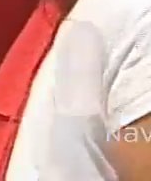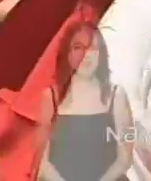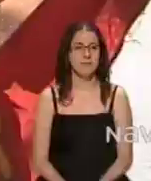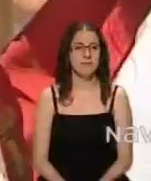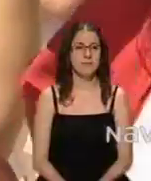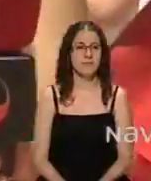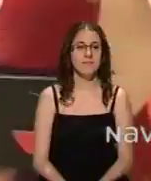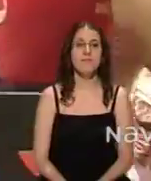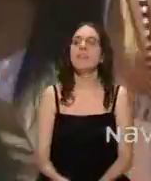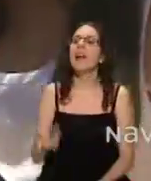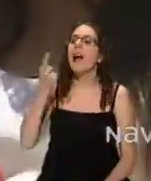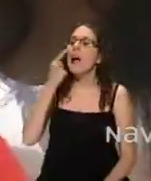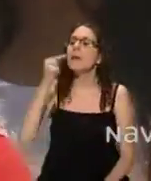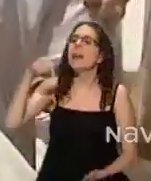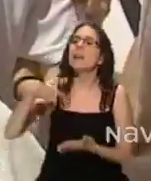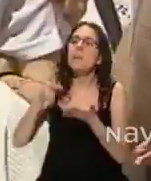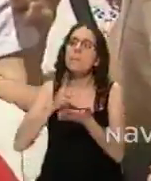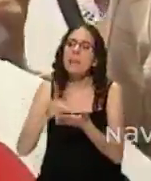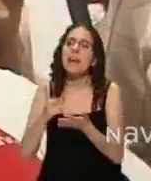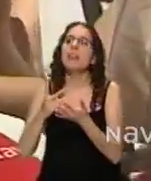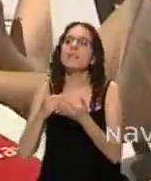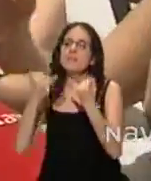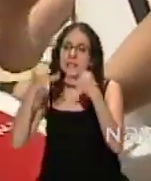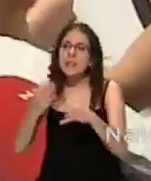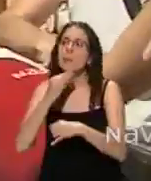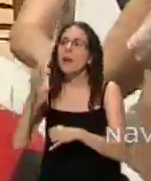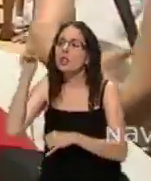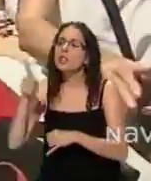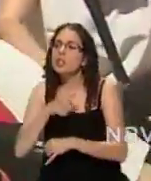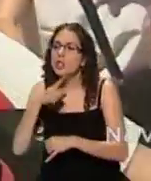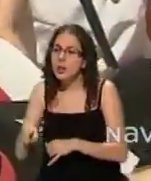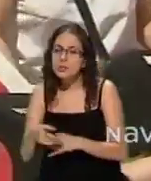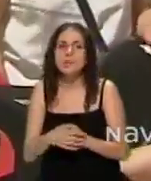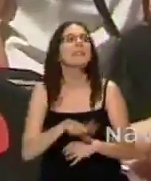¿Son las fiestas de Viana las mejores, sí o sí? Sí. Allá va la despedida.